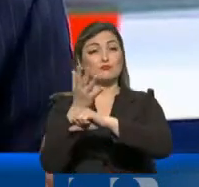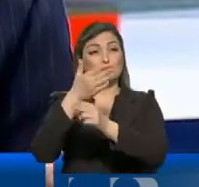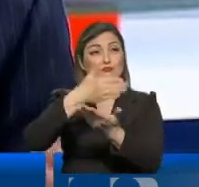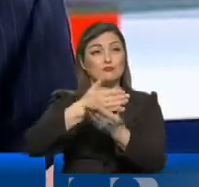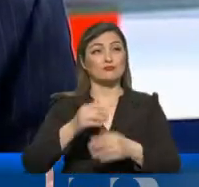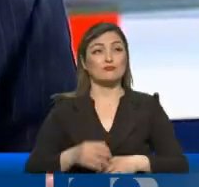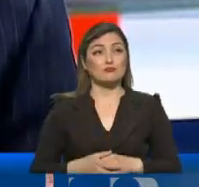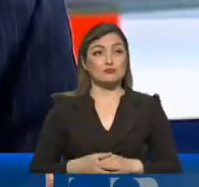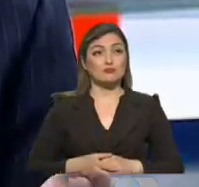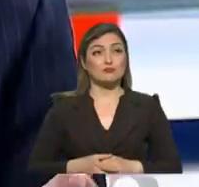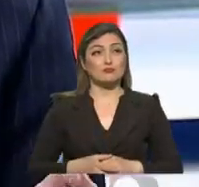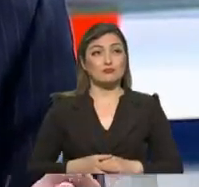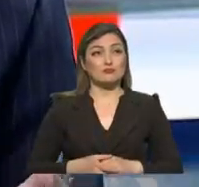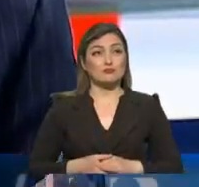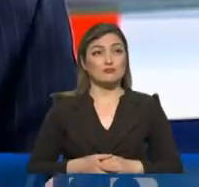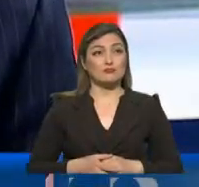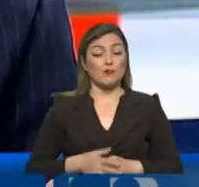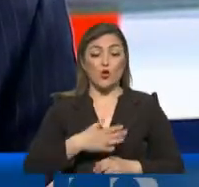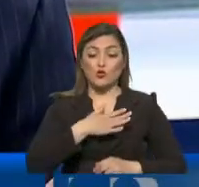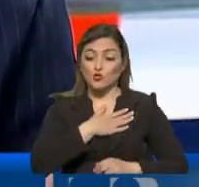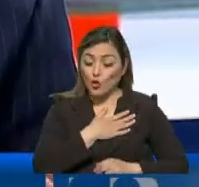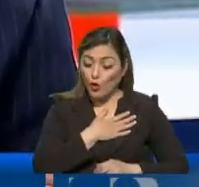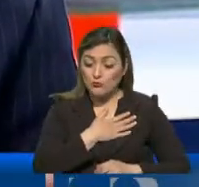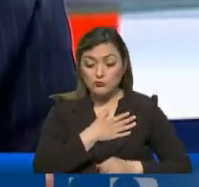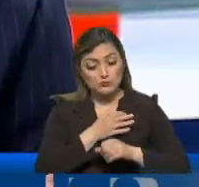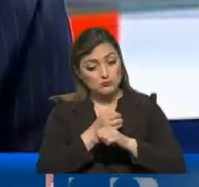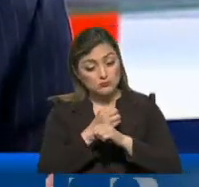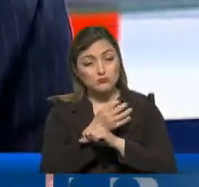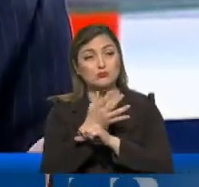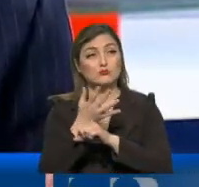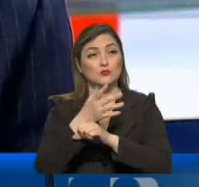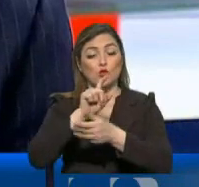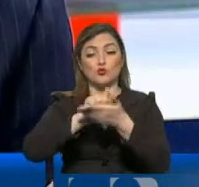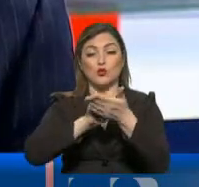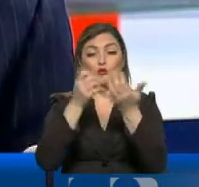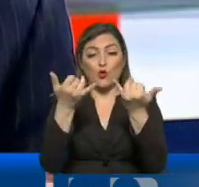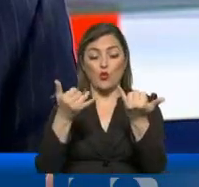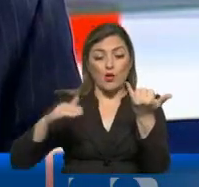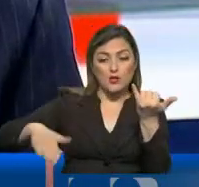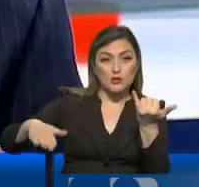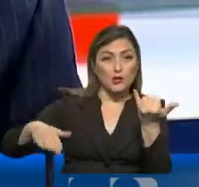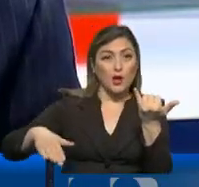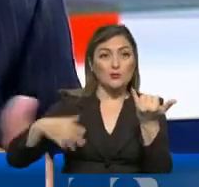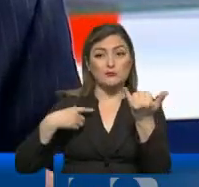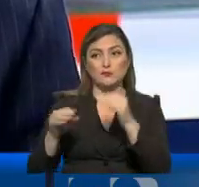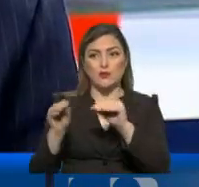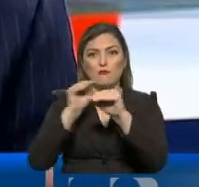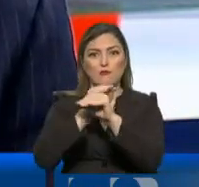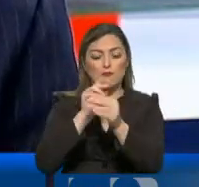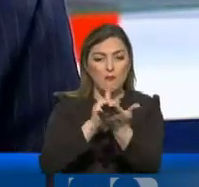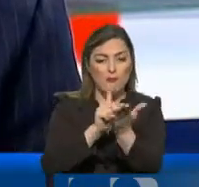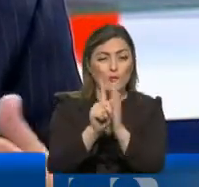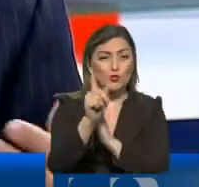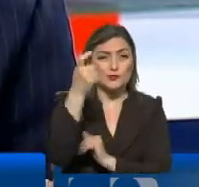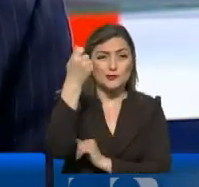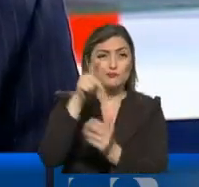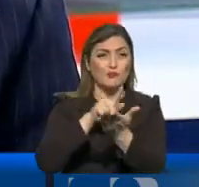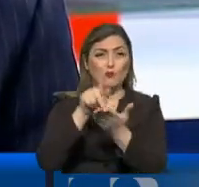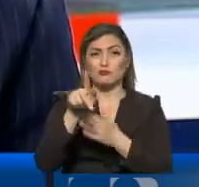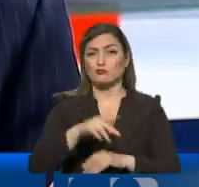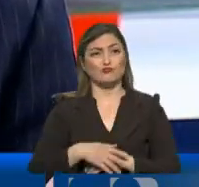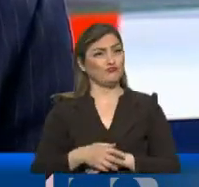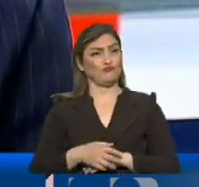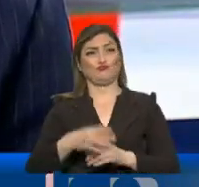parar. Lo único que me he permitido es señalar que no se hagan contratos de última hora, transferencias, pagos